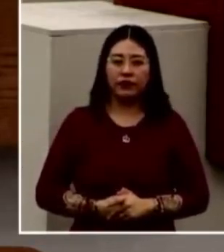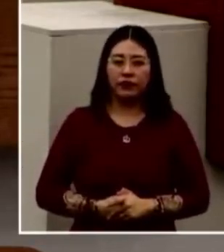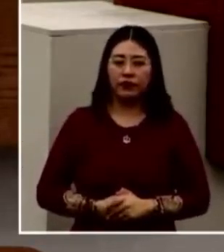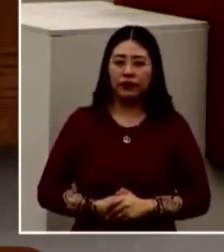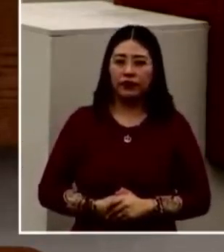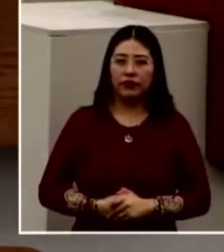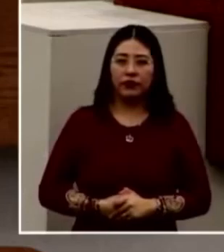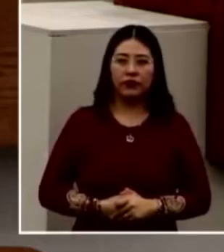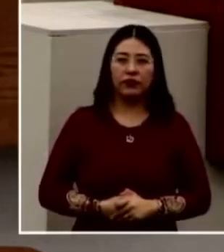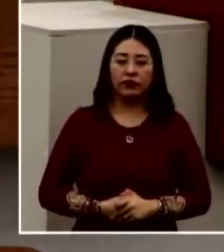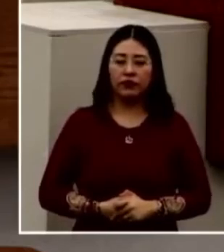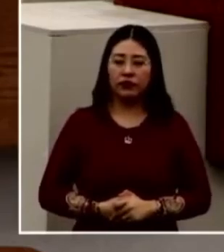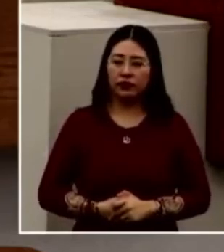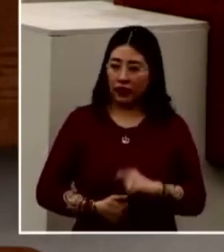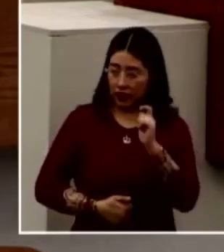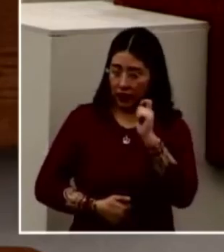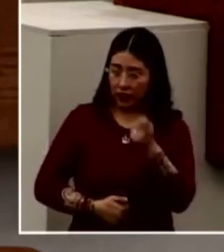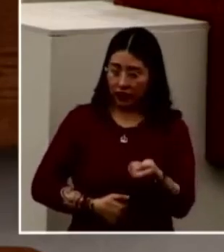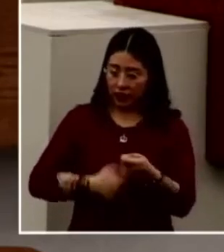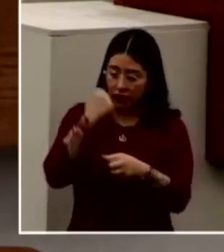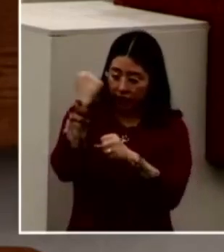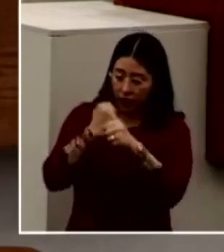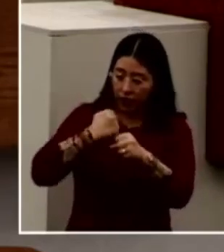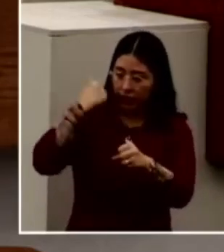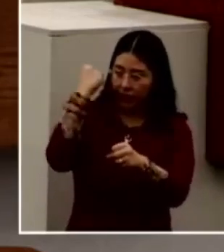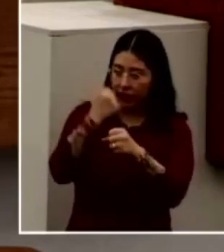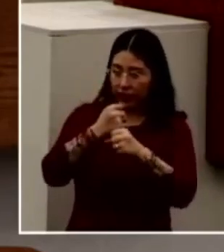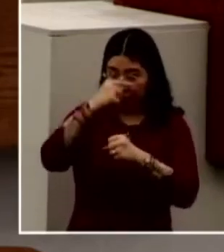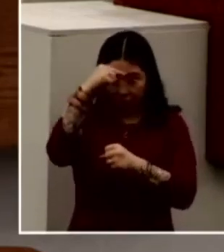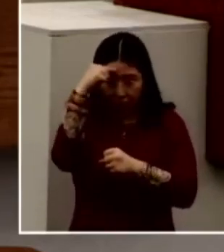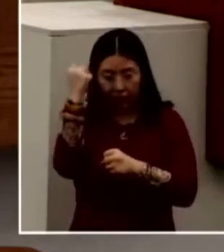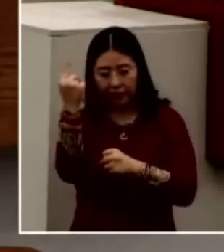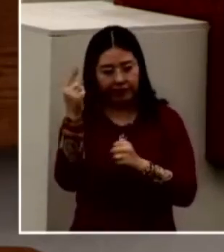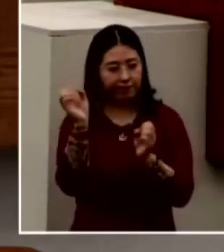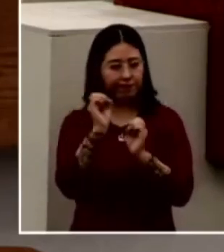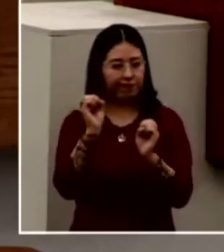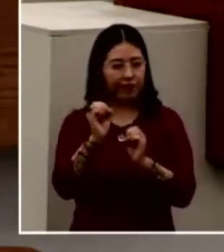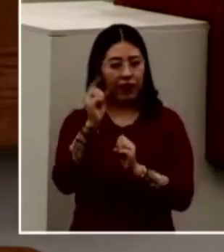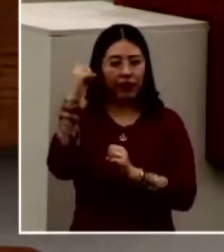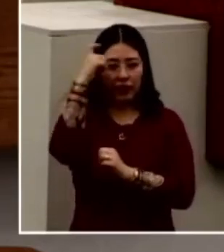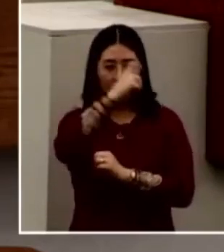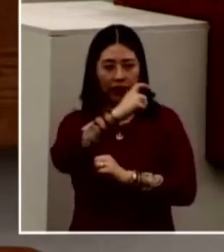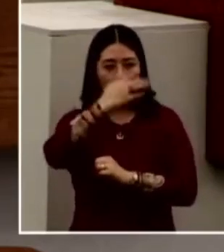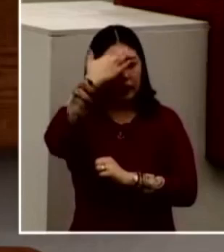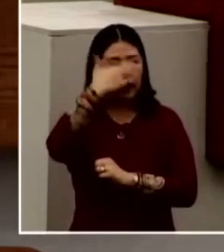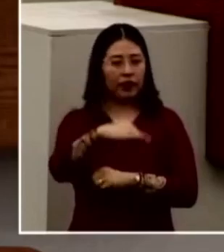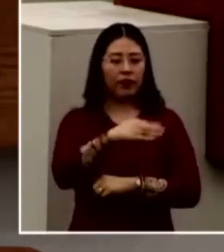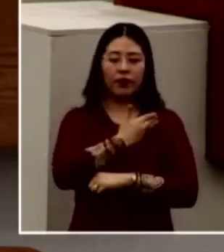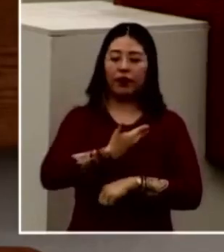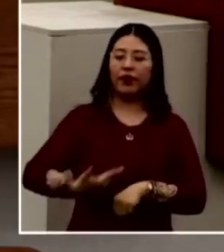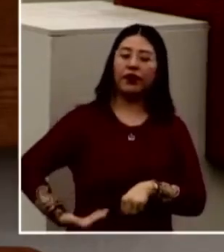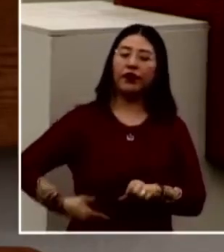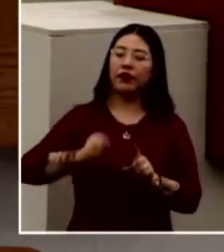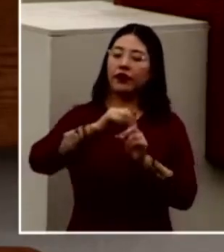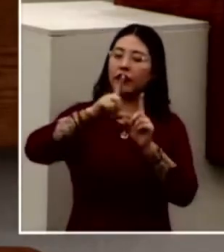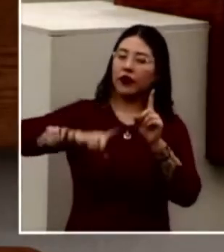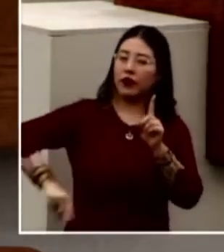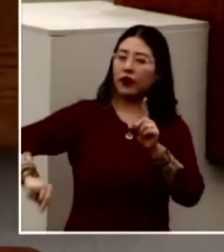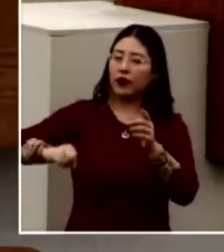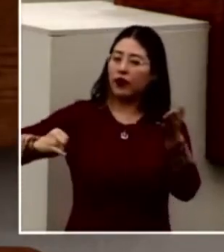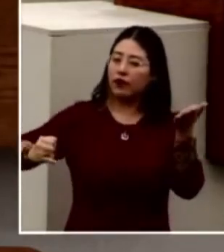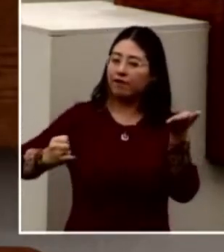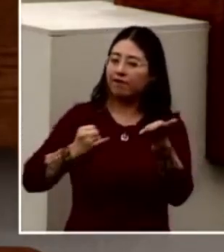Y es una batalla que no ha sido fácil. El presidente de la República tomó